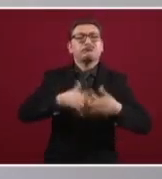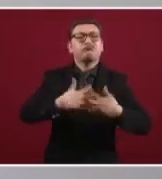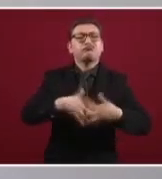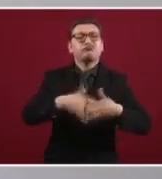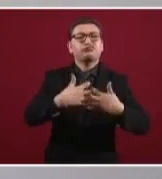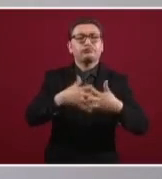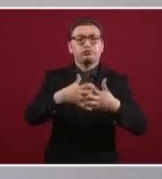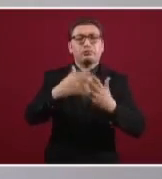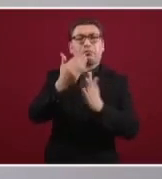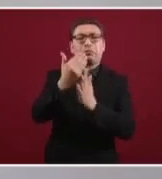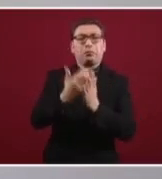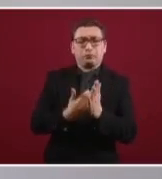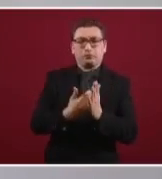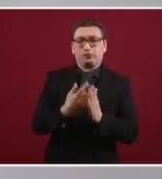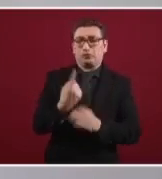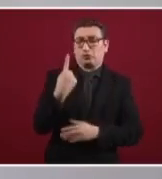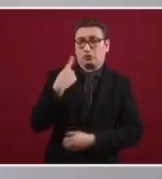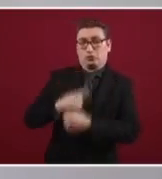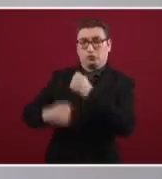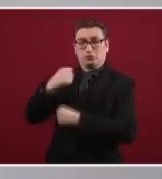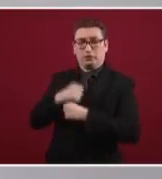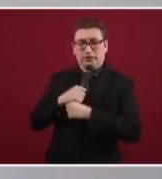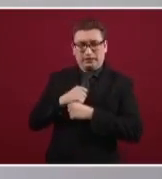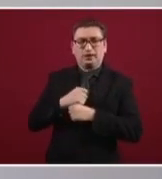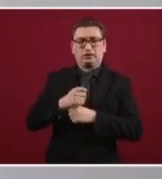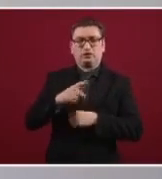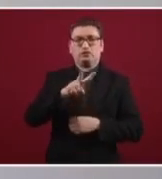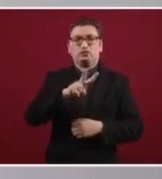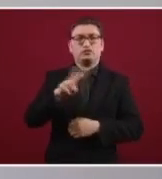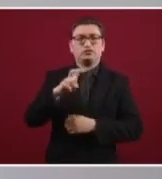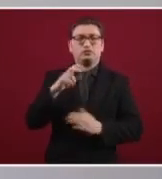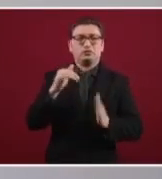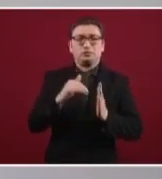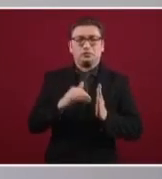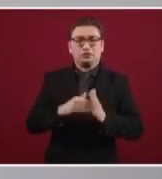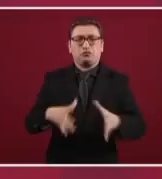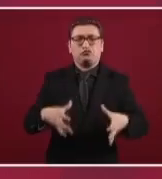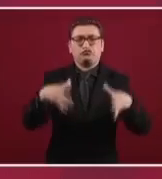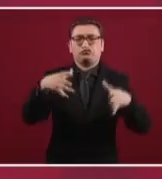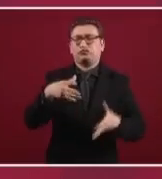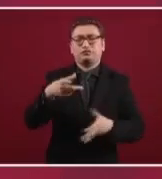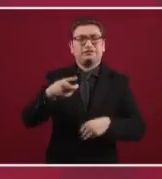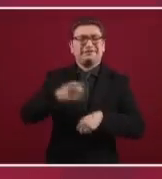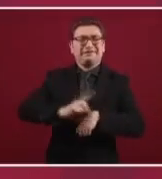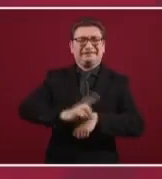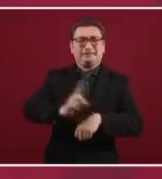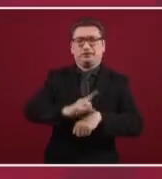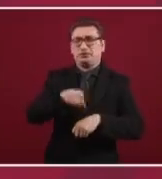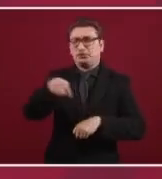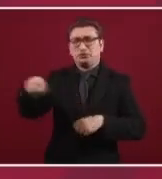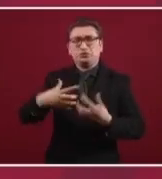el año pasado en 200 mil barriles diarios, y no lo vieron.